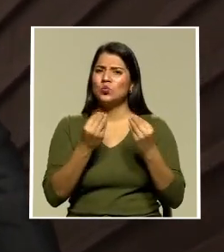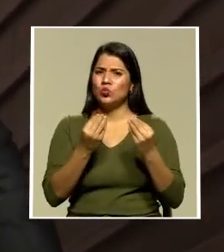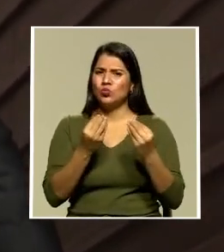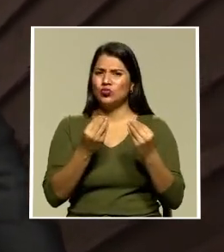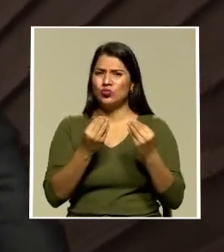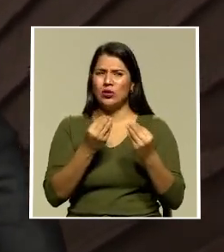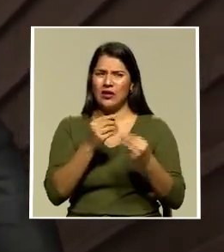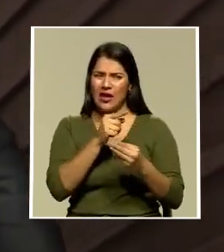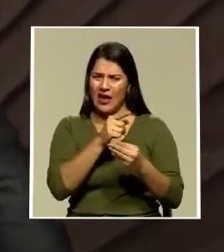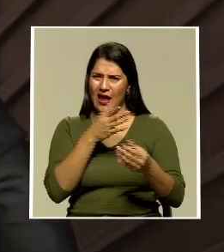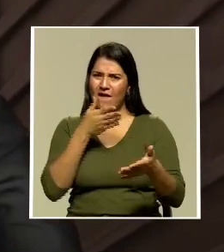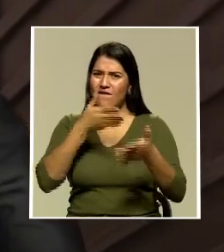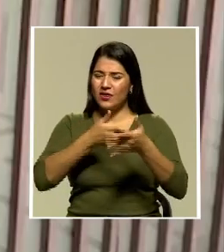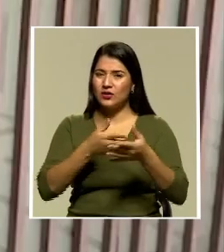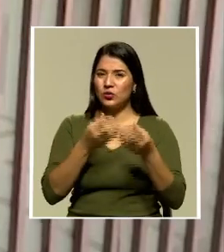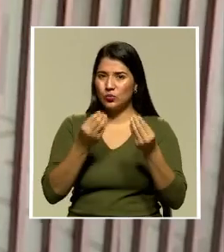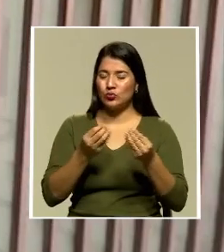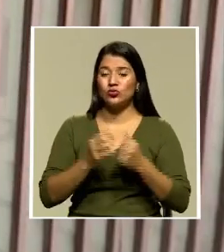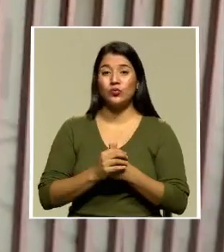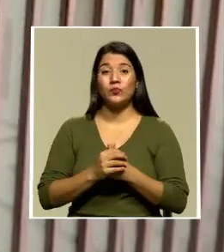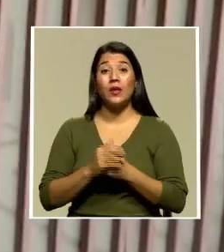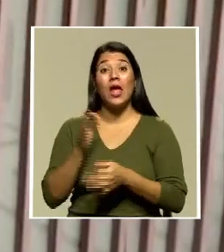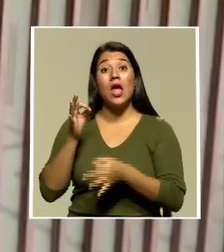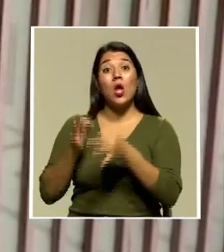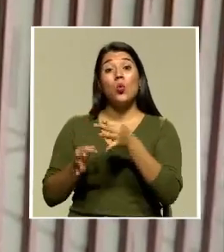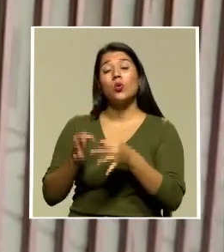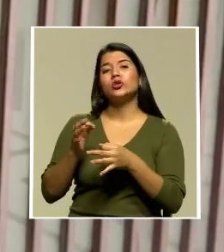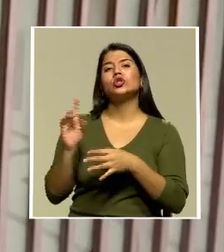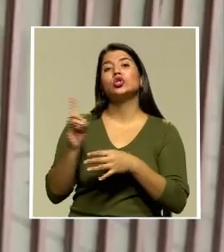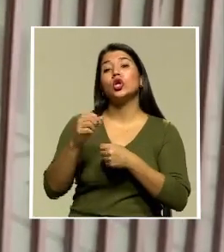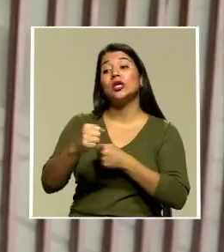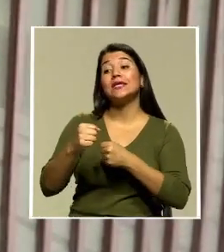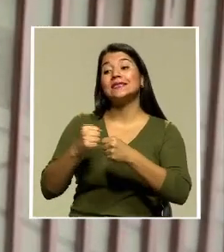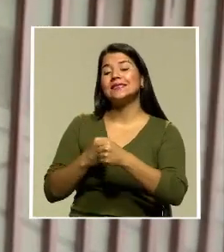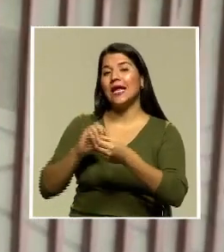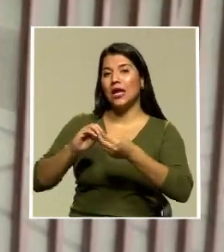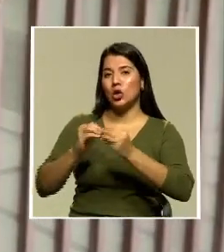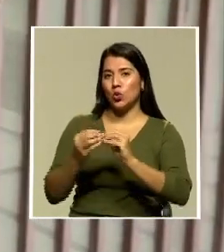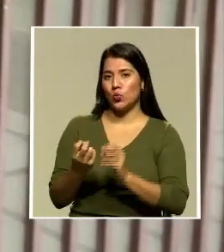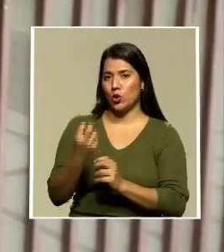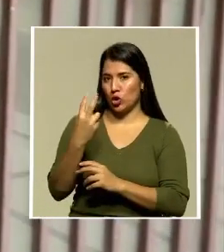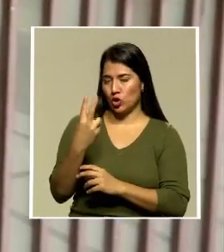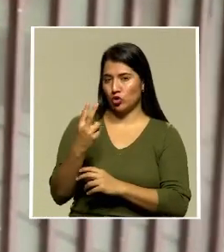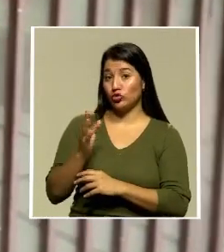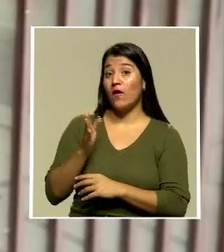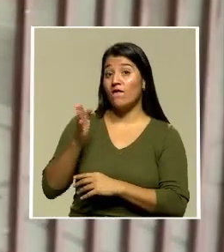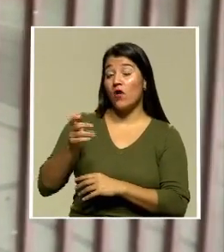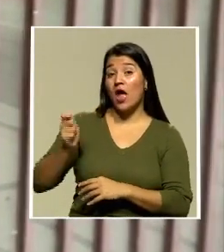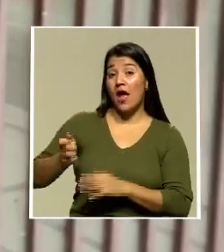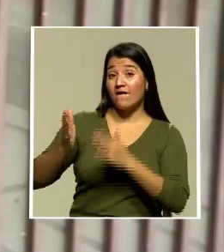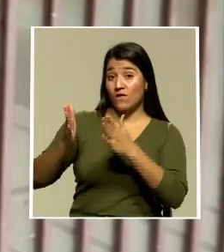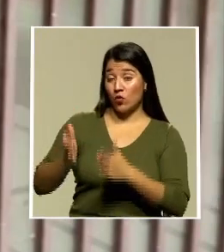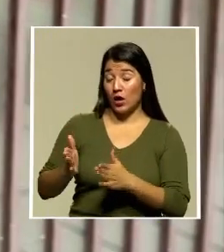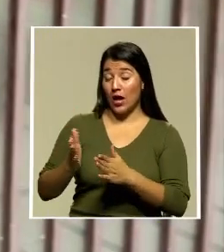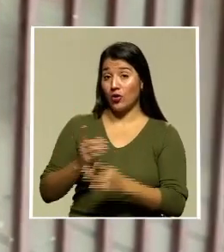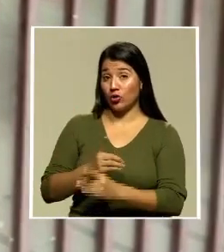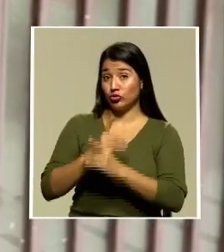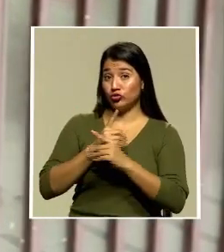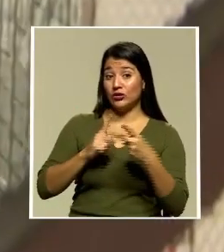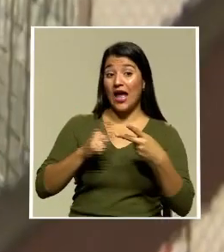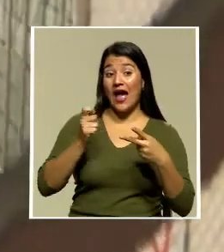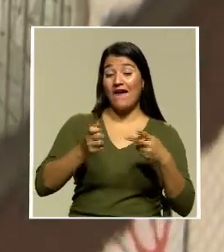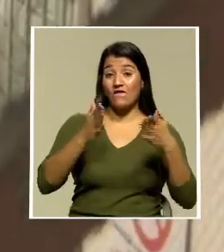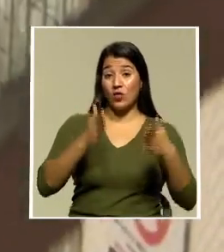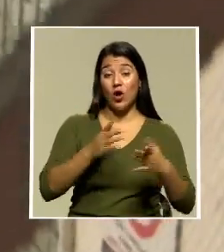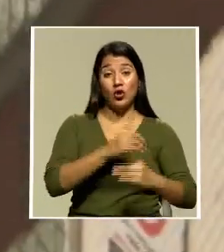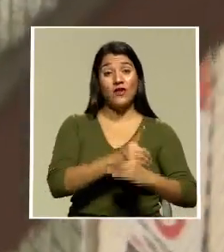daño causado de acuerdo a esas denuncias. La audiencia se desarrolló en la sala número 2 con la presencia de su abogado defensor, el abogado de las víctimas